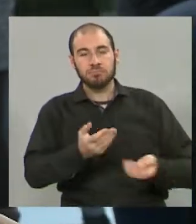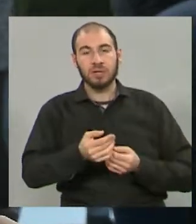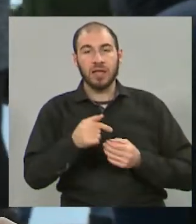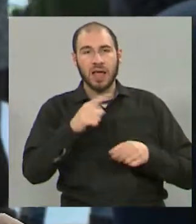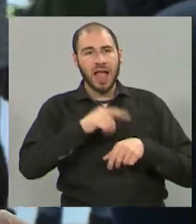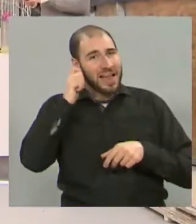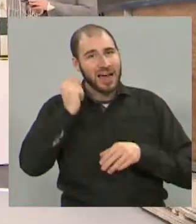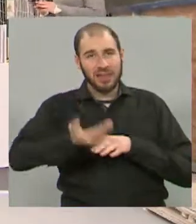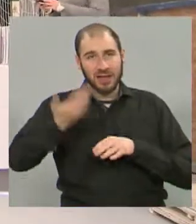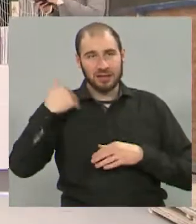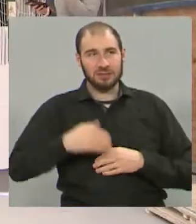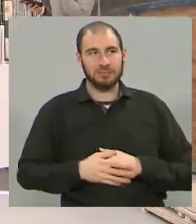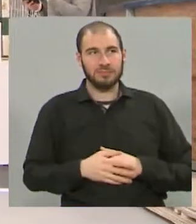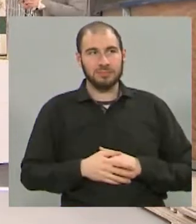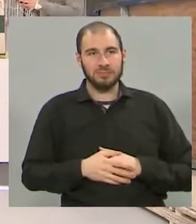tempranas